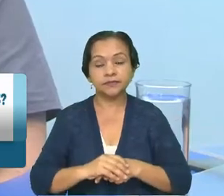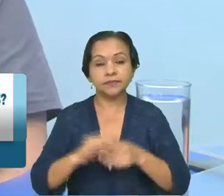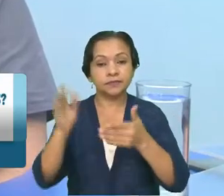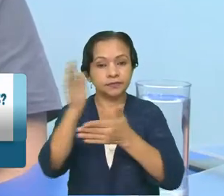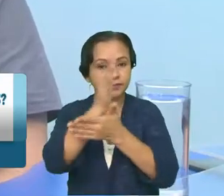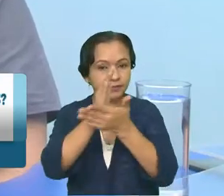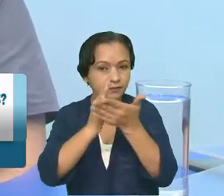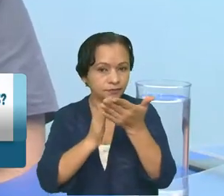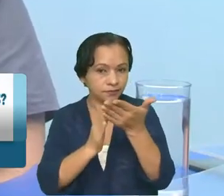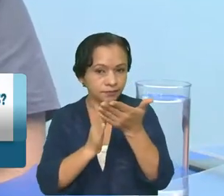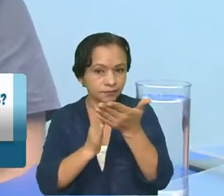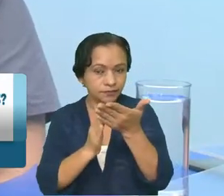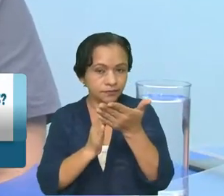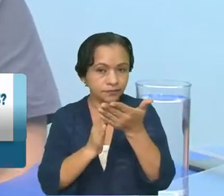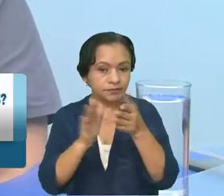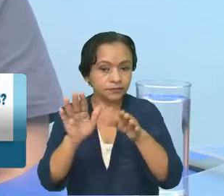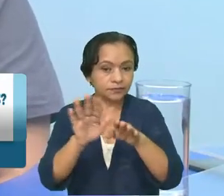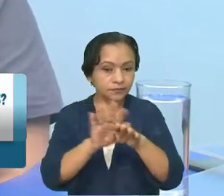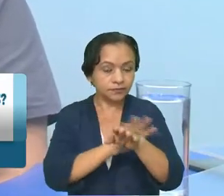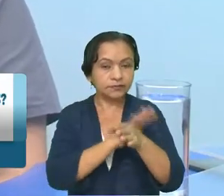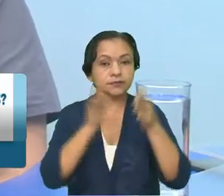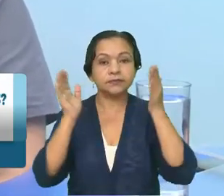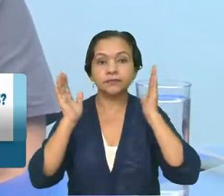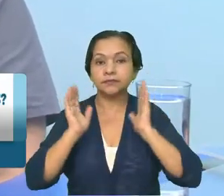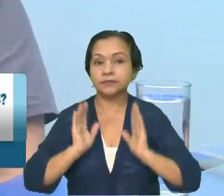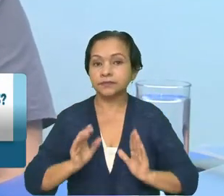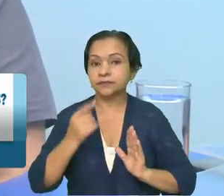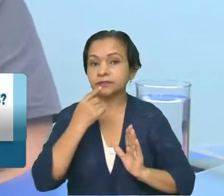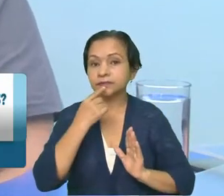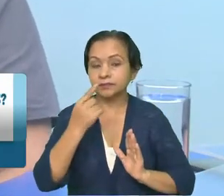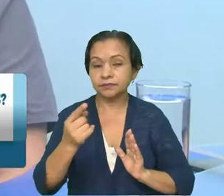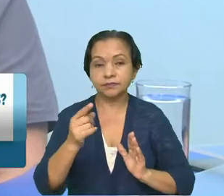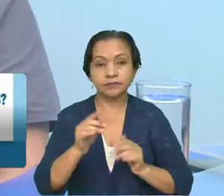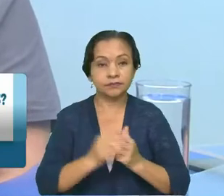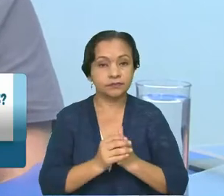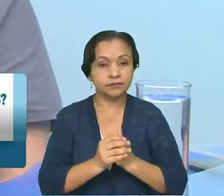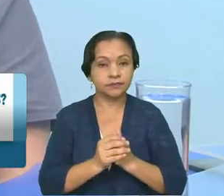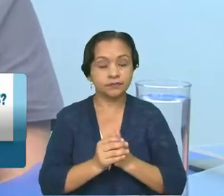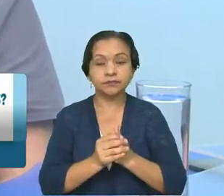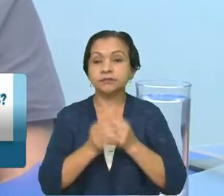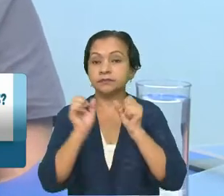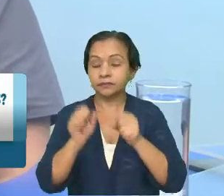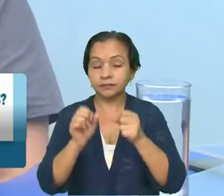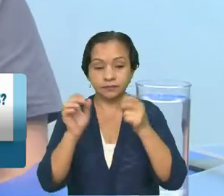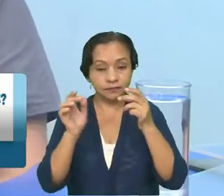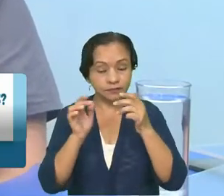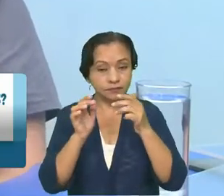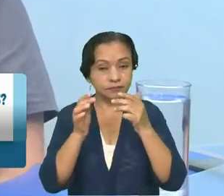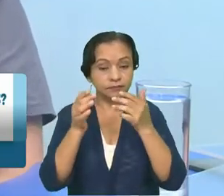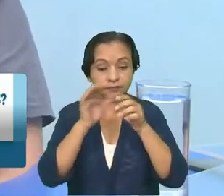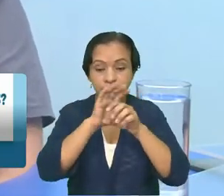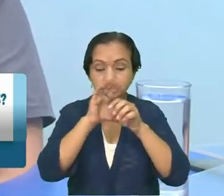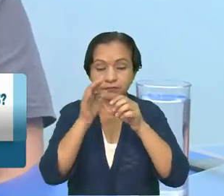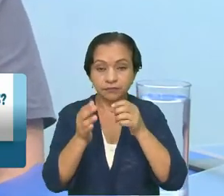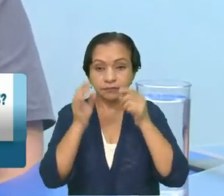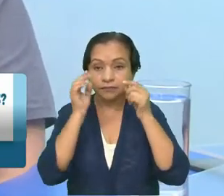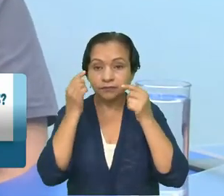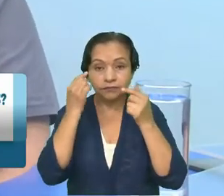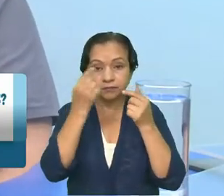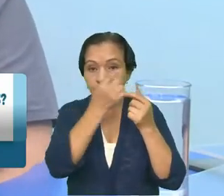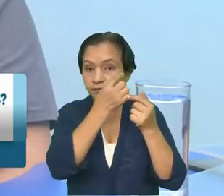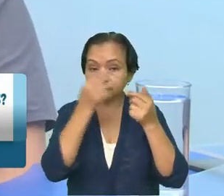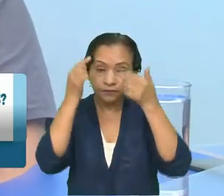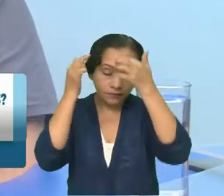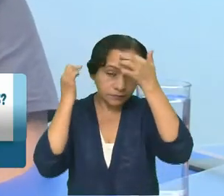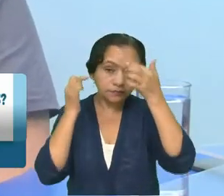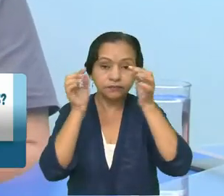cierta sintomatología, por ejemplo, mencionabas vos el nervio óptico. El nervio óptico tiene un recubrimiento importante